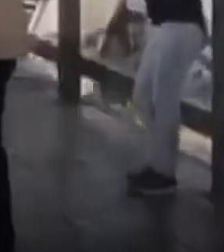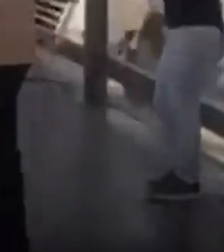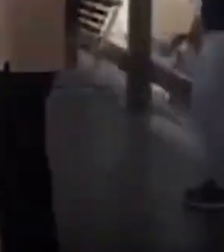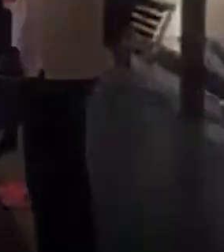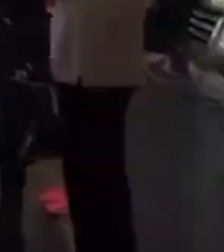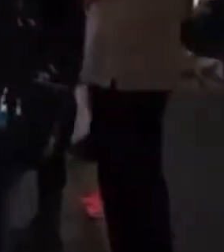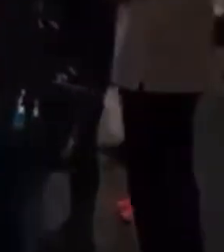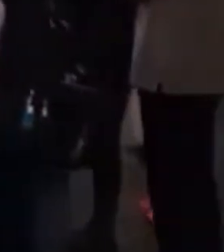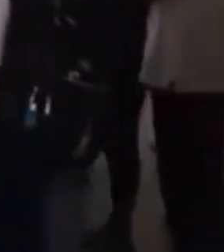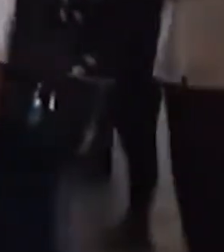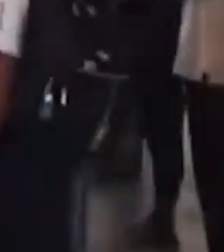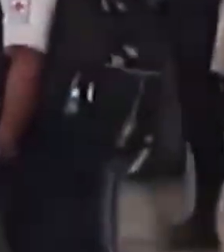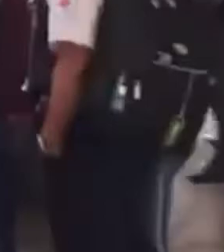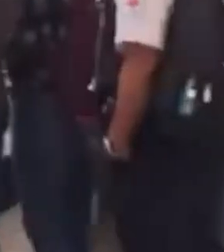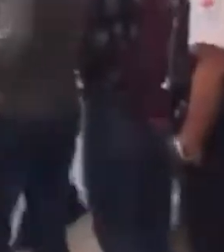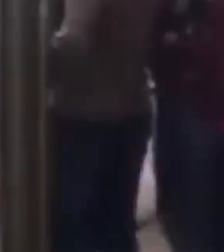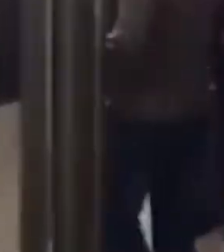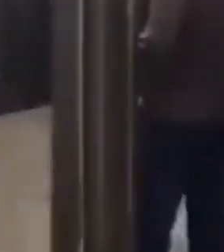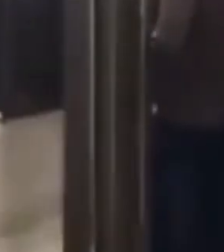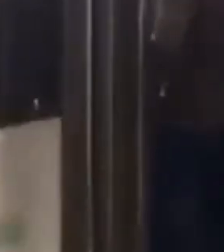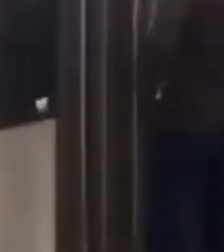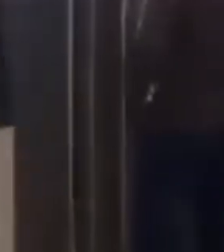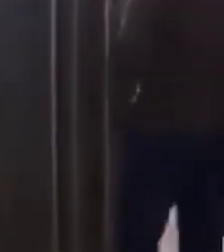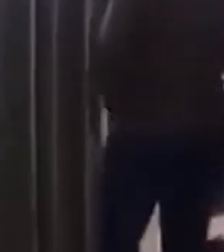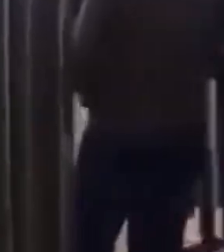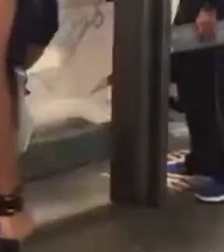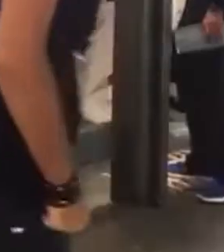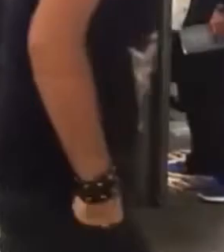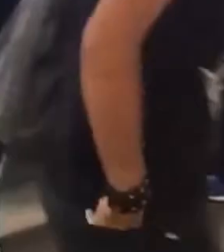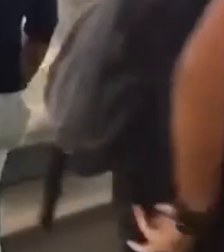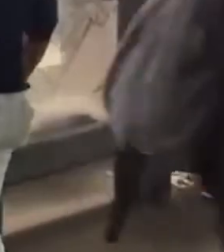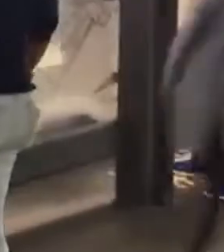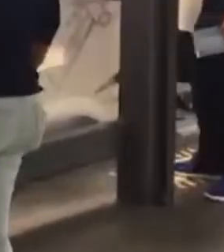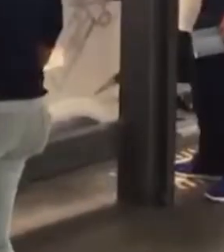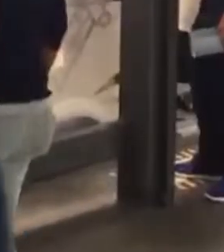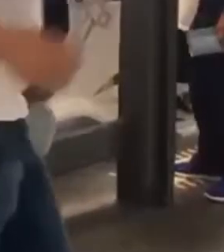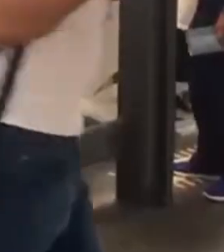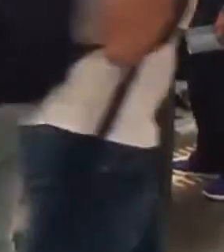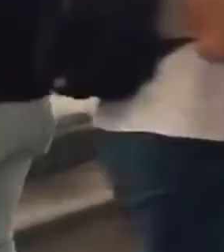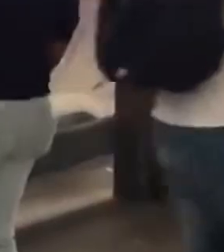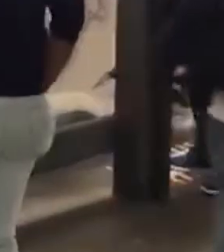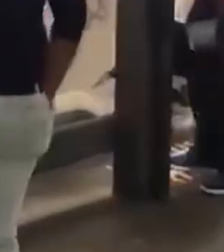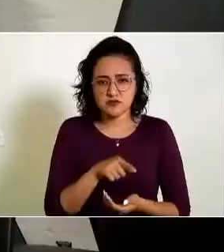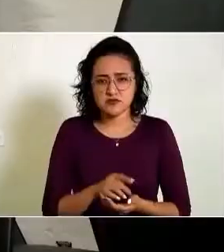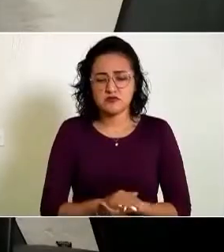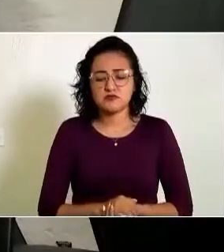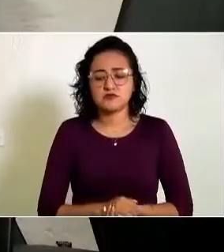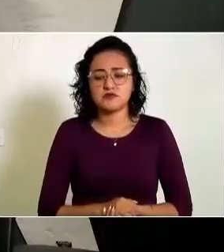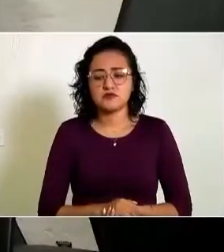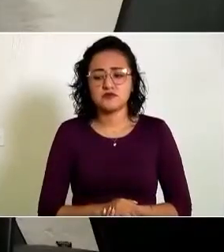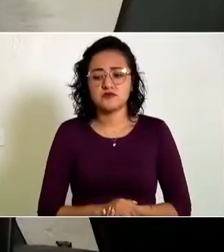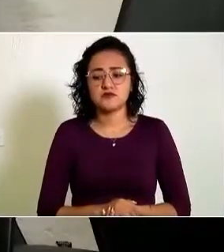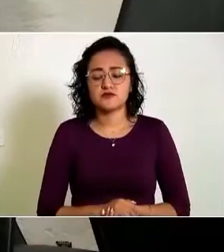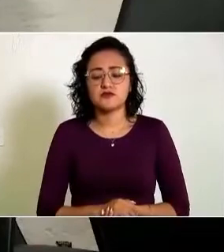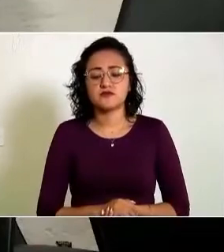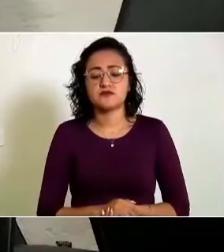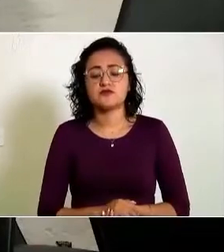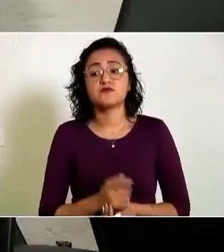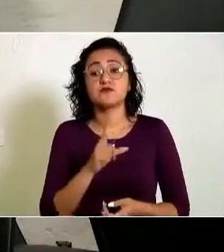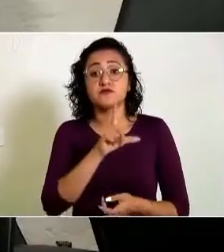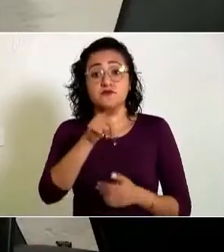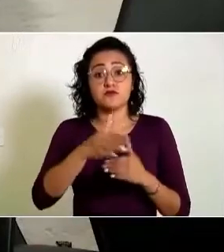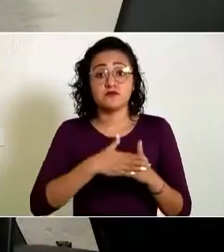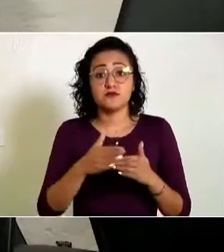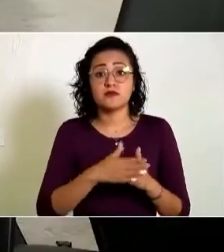transporte articulado Ruta, además de que habrá un nuevo plástico, y adelantó que cambiará la tarifa por una más atractiva. En los próximos días se